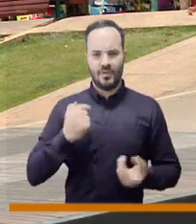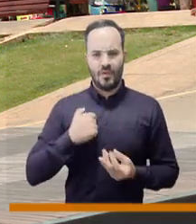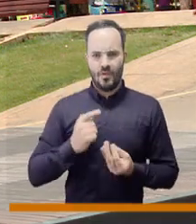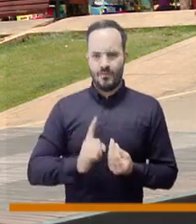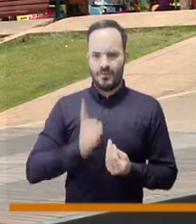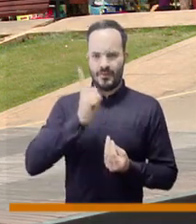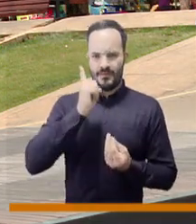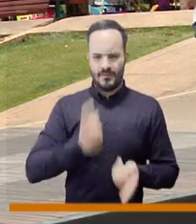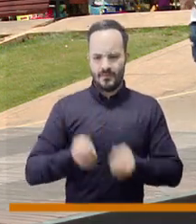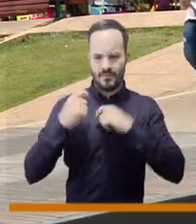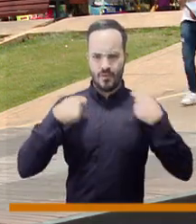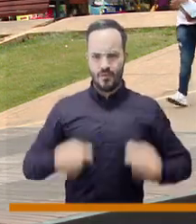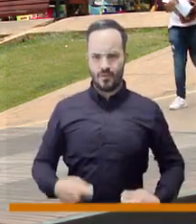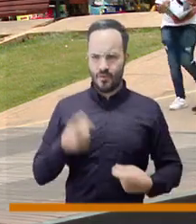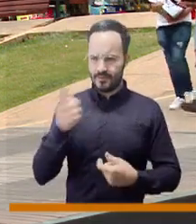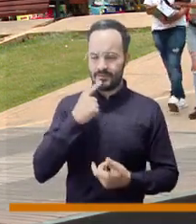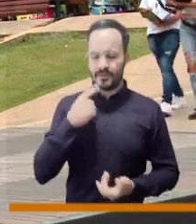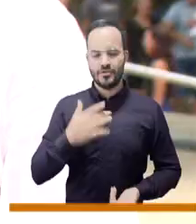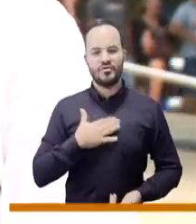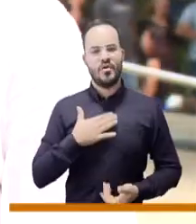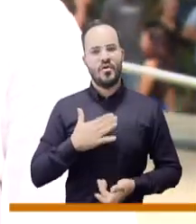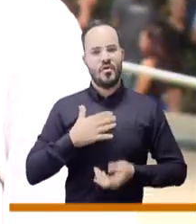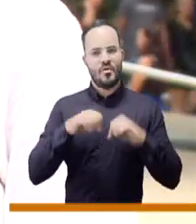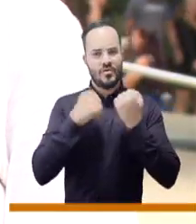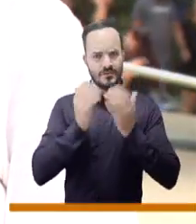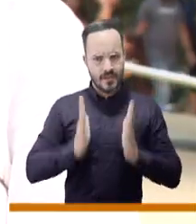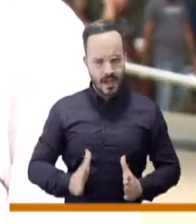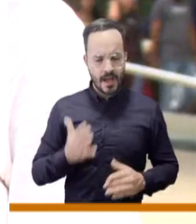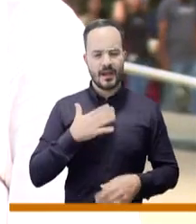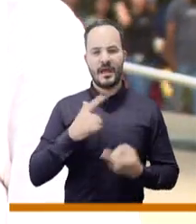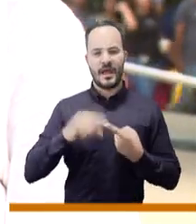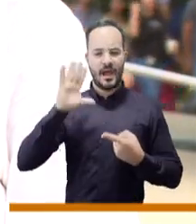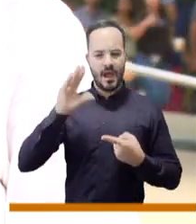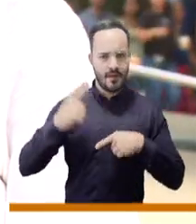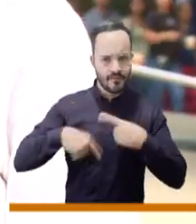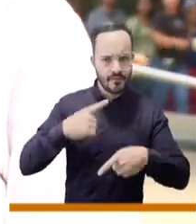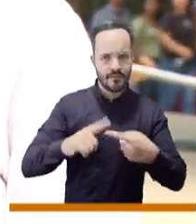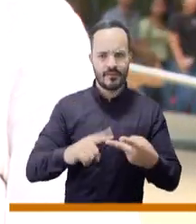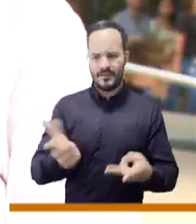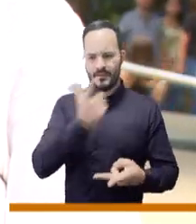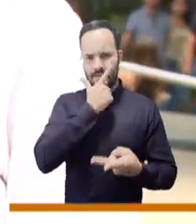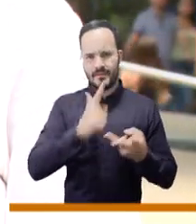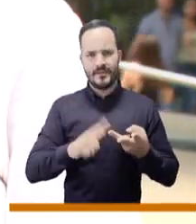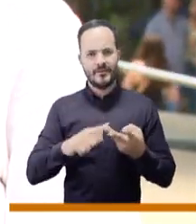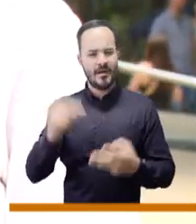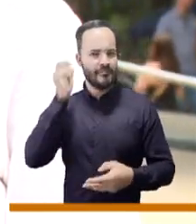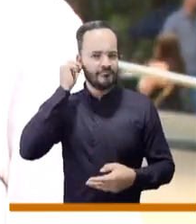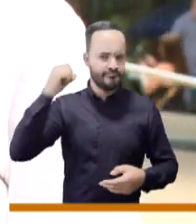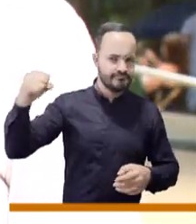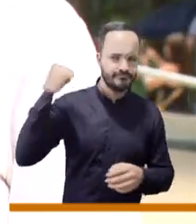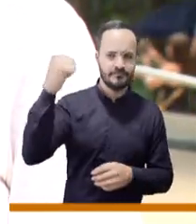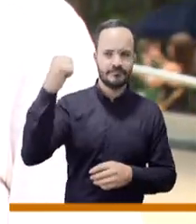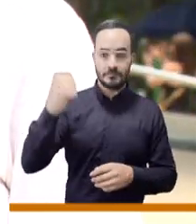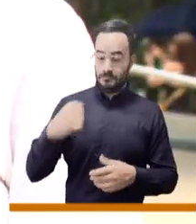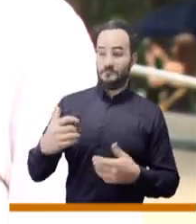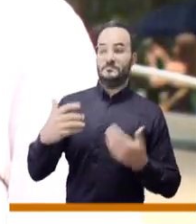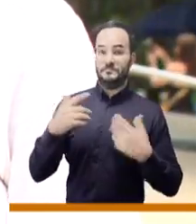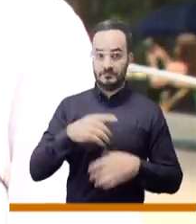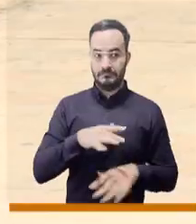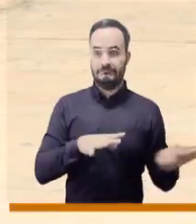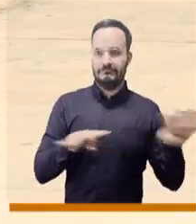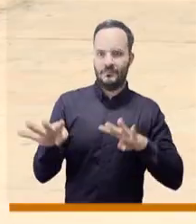posesiono como concejala afrodescendiente, lesbiana y feminista. Una declaración contundente